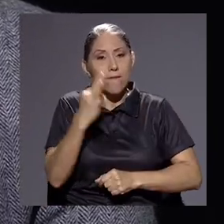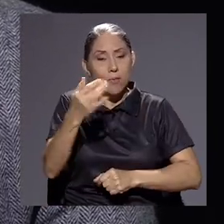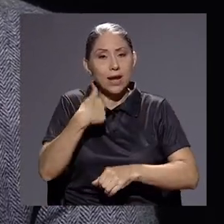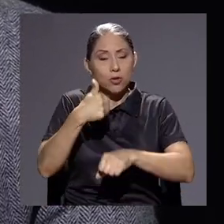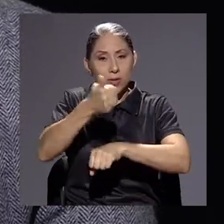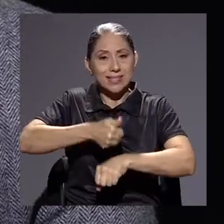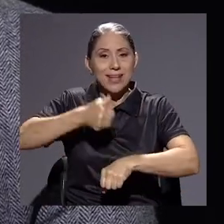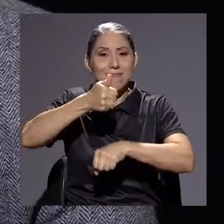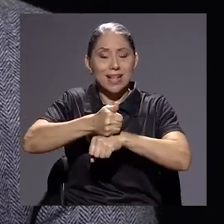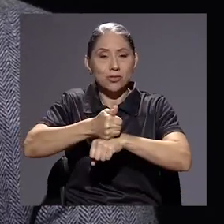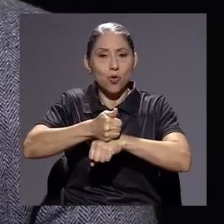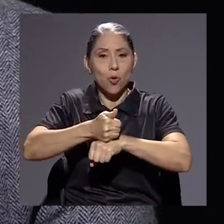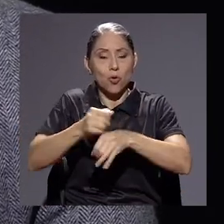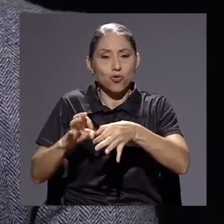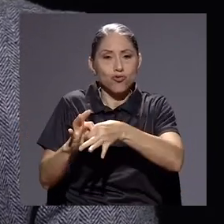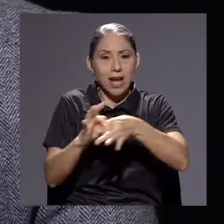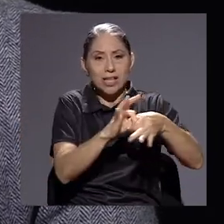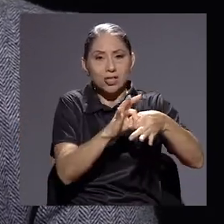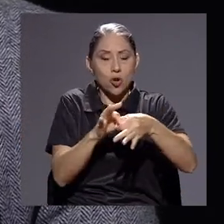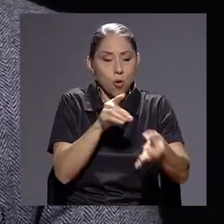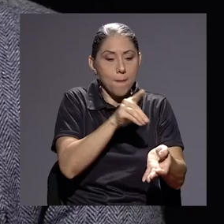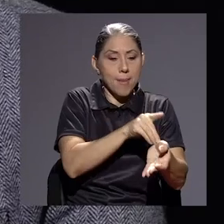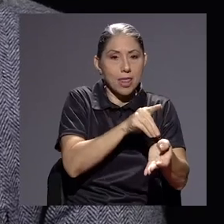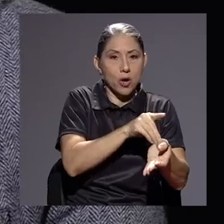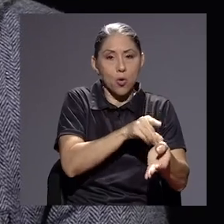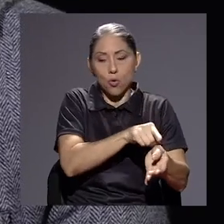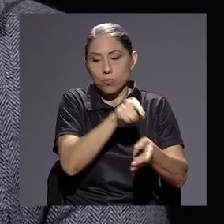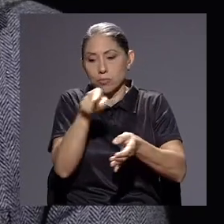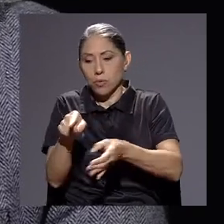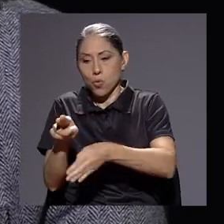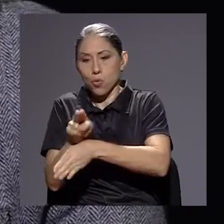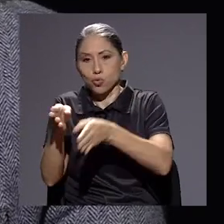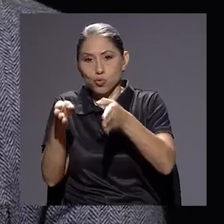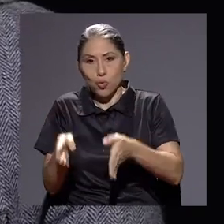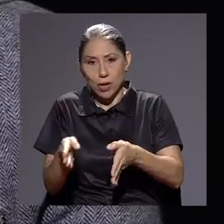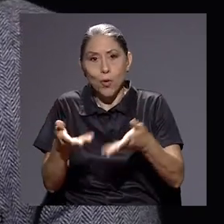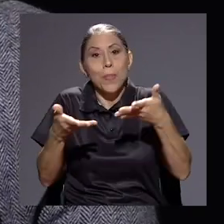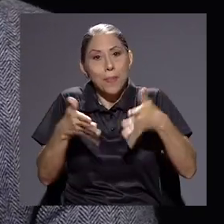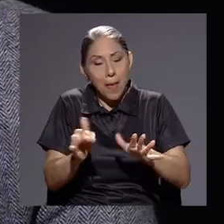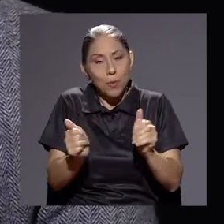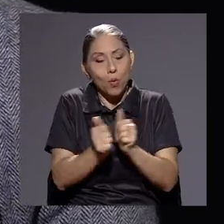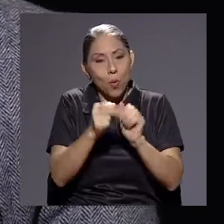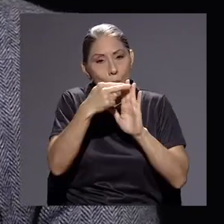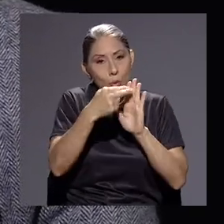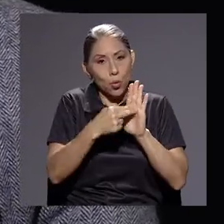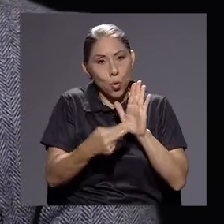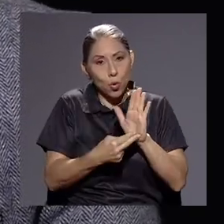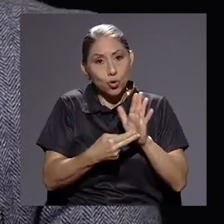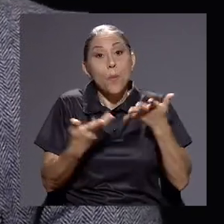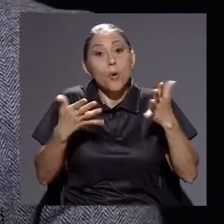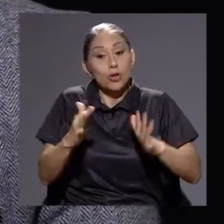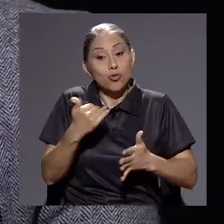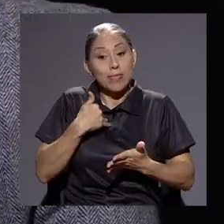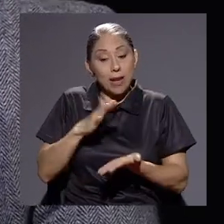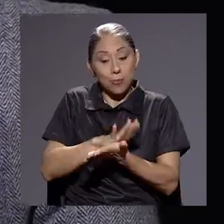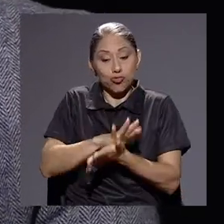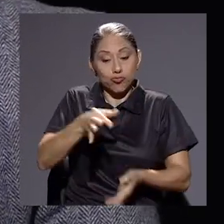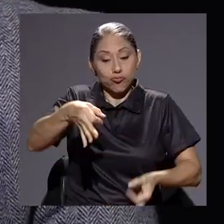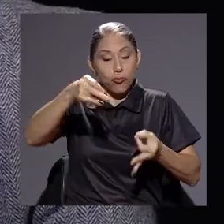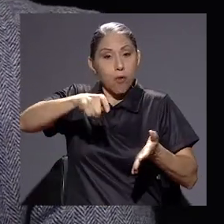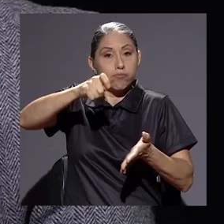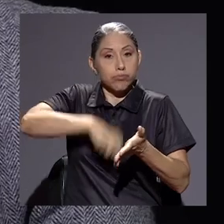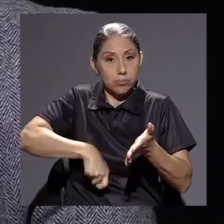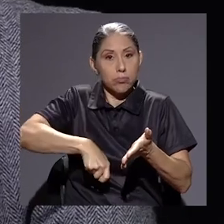relación médico-usuario, sobre todo, tanto en protocolos. Por eso es que tenemos un consentimiento informado, que uno podría entenderlo como